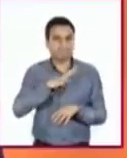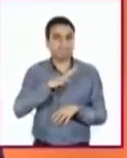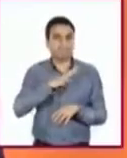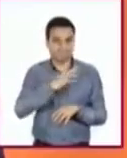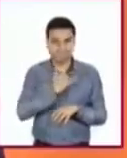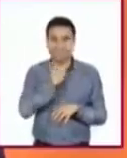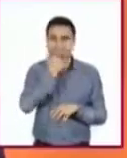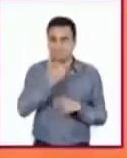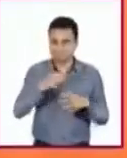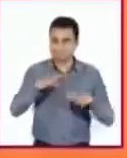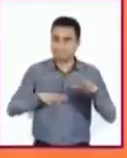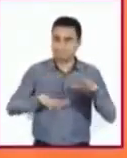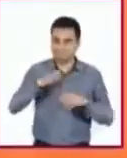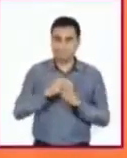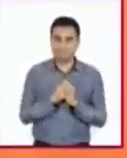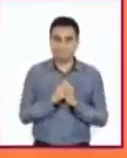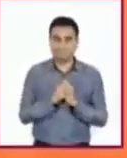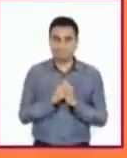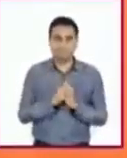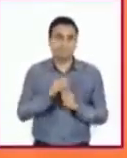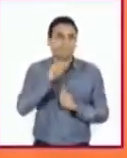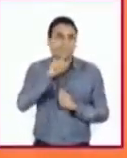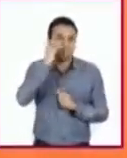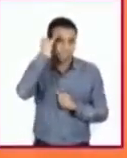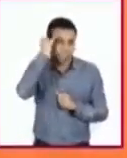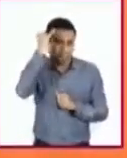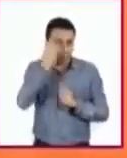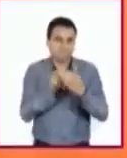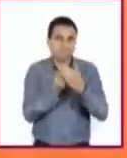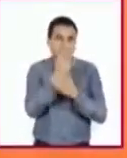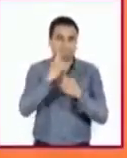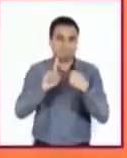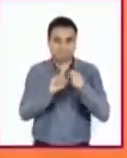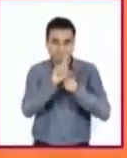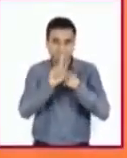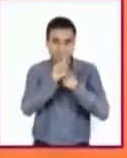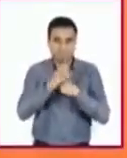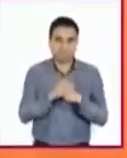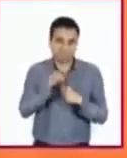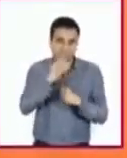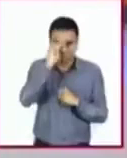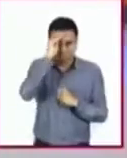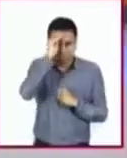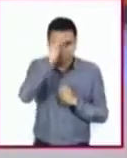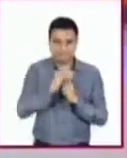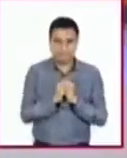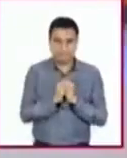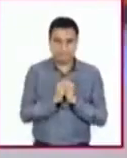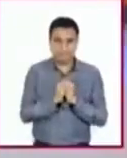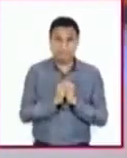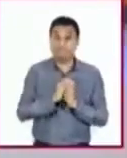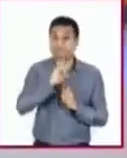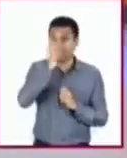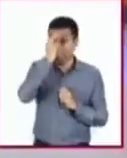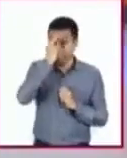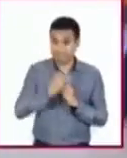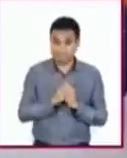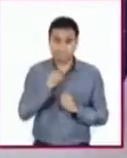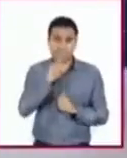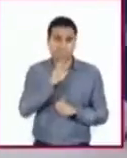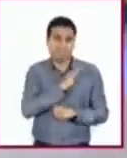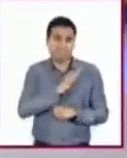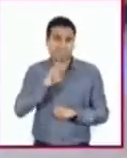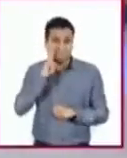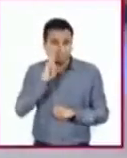las operaciones. Inventa nuevos problemas a partir de la situación inicial. Recuerden que pueden consultar